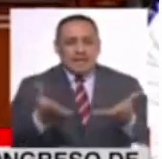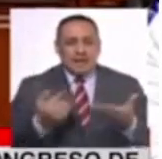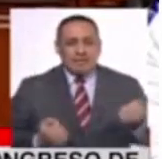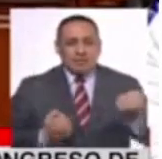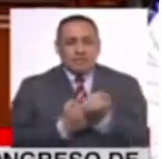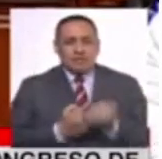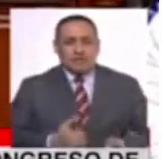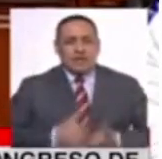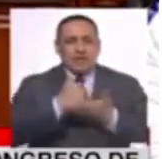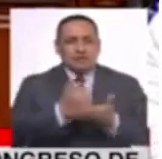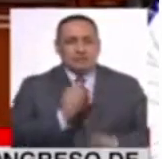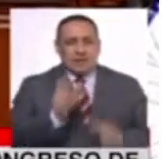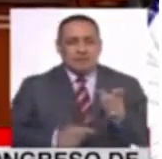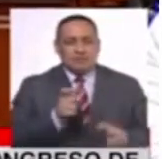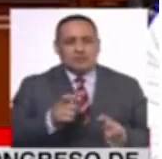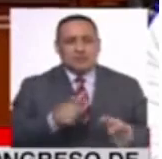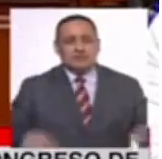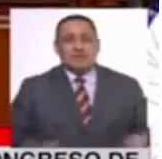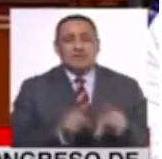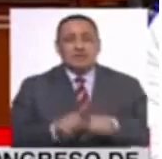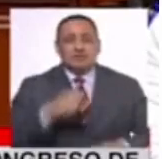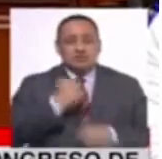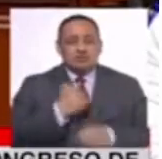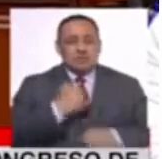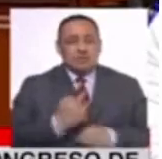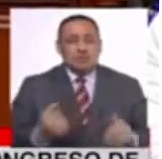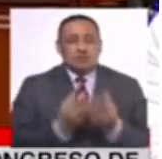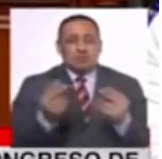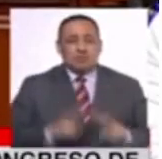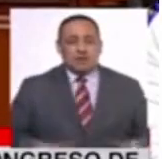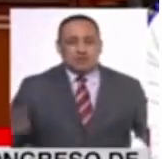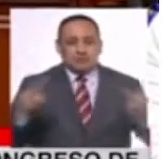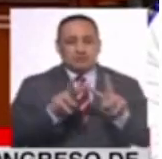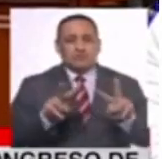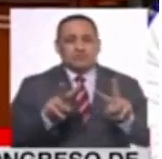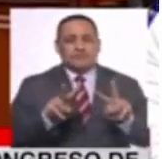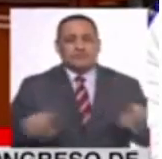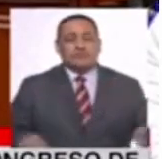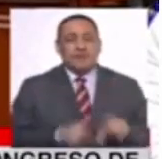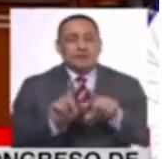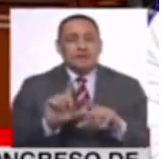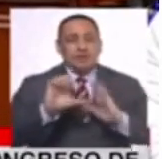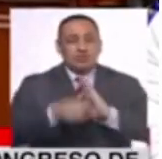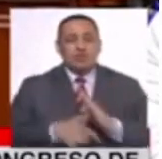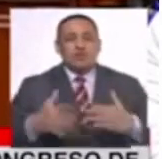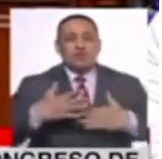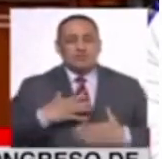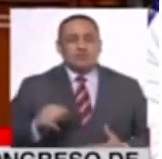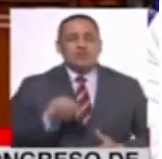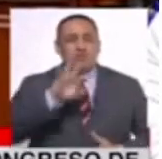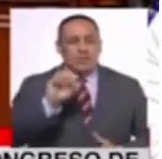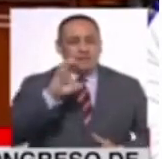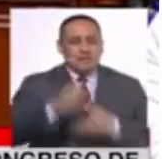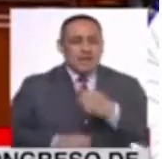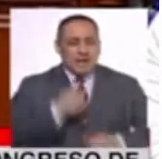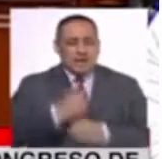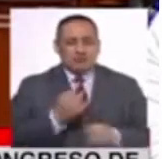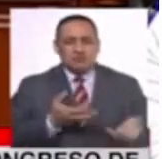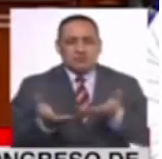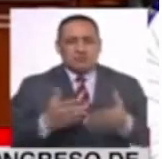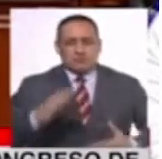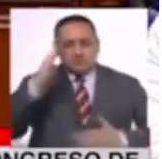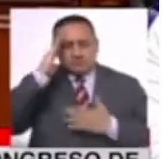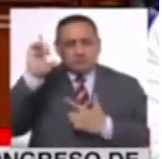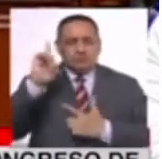contribuyendo al bienestar de la población es una tarea muy valiosa. Y luego de mis 40 años de servicio en la